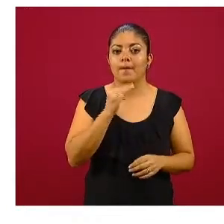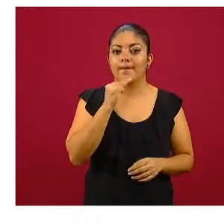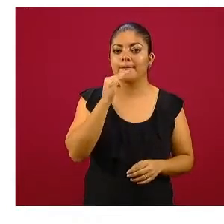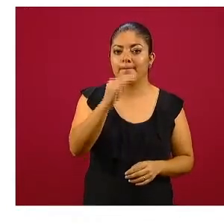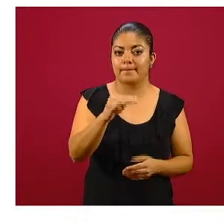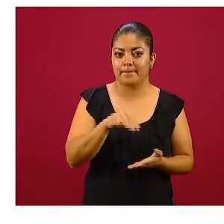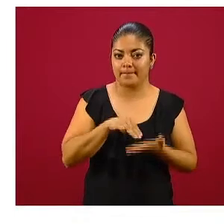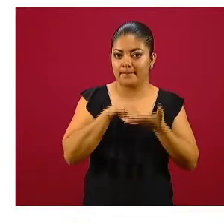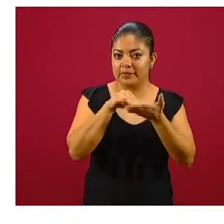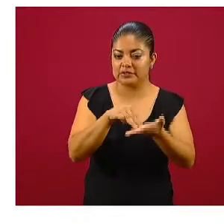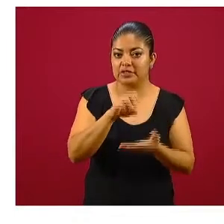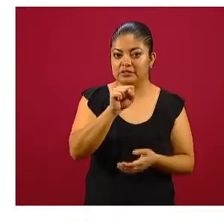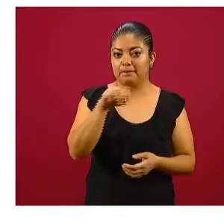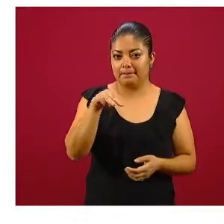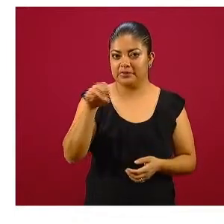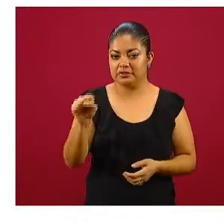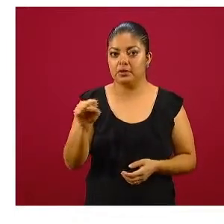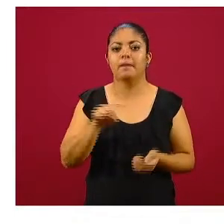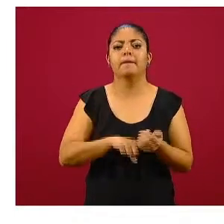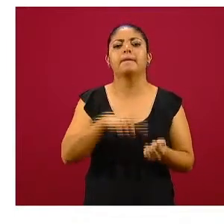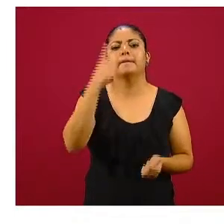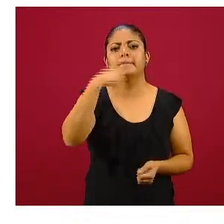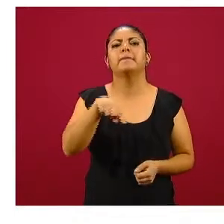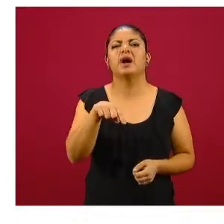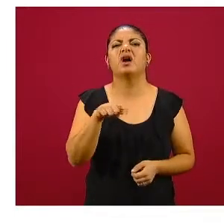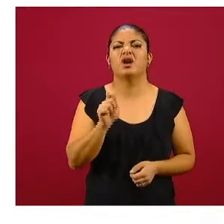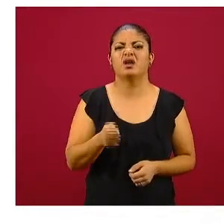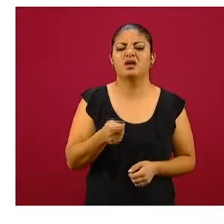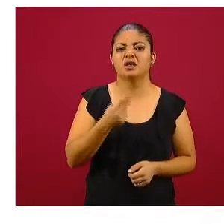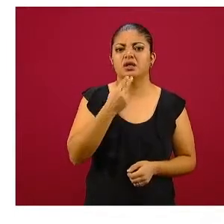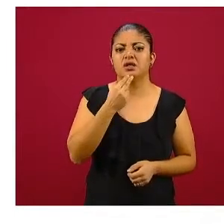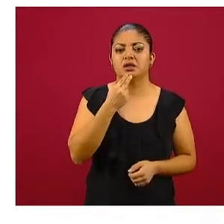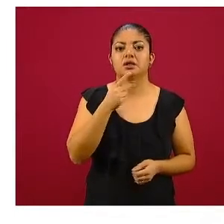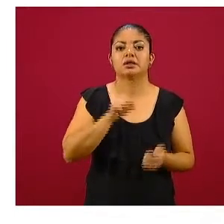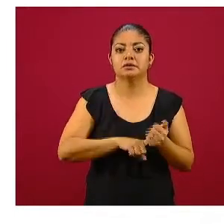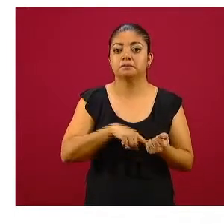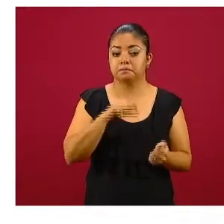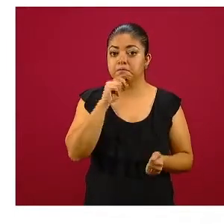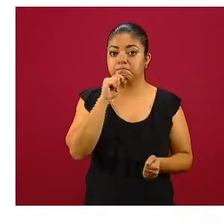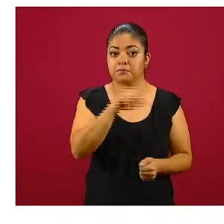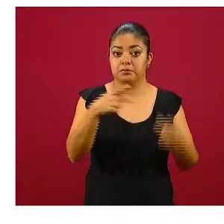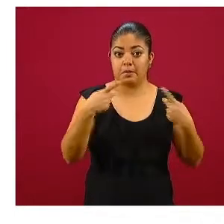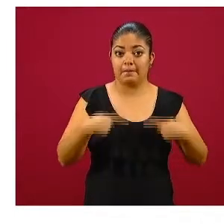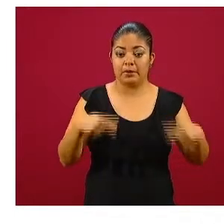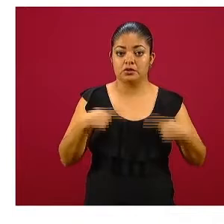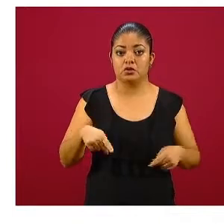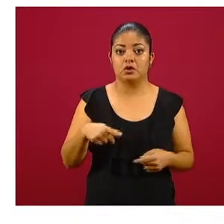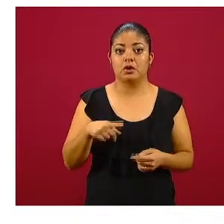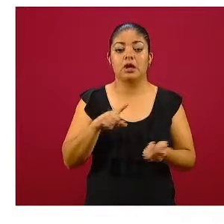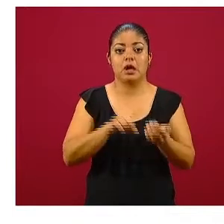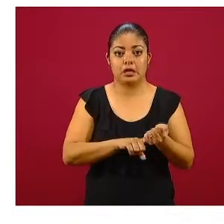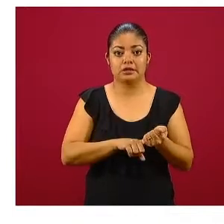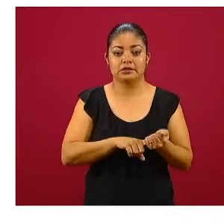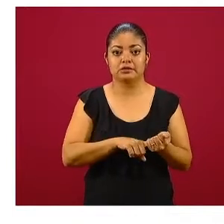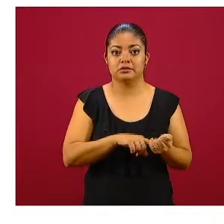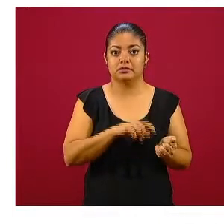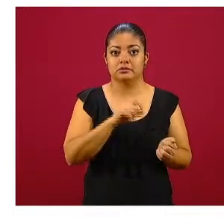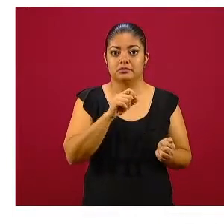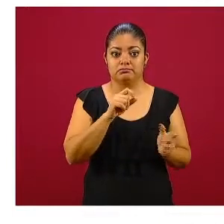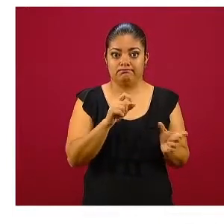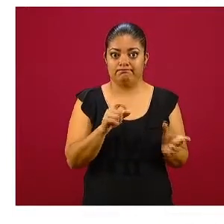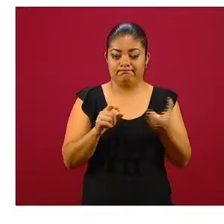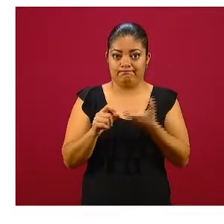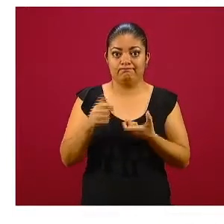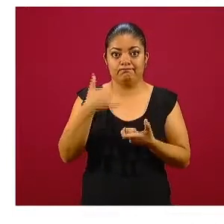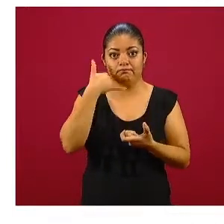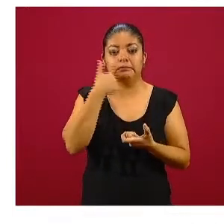para que se asegure que es la misma persona que está utilizando el dispositivo quien